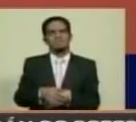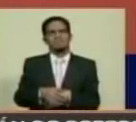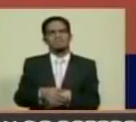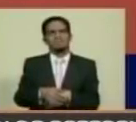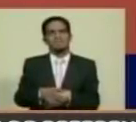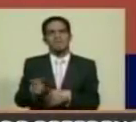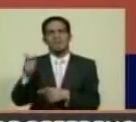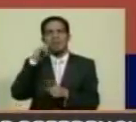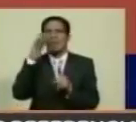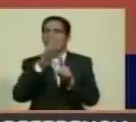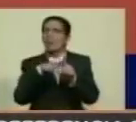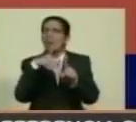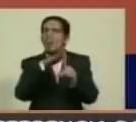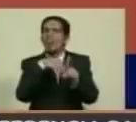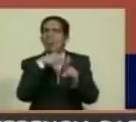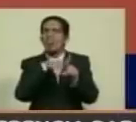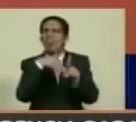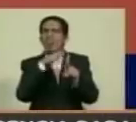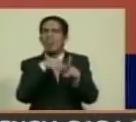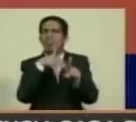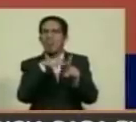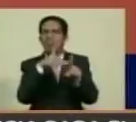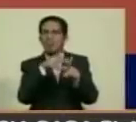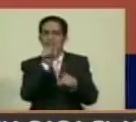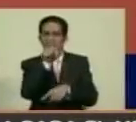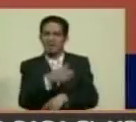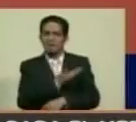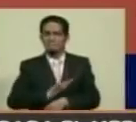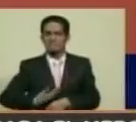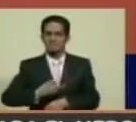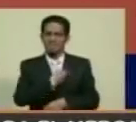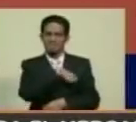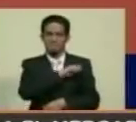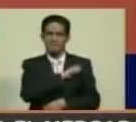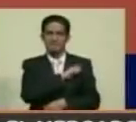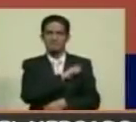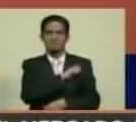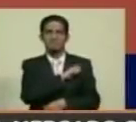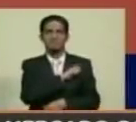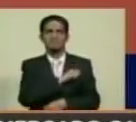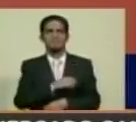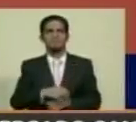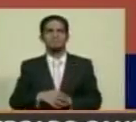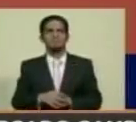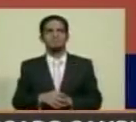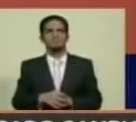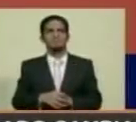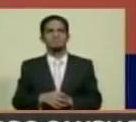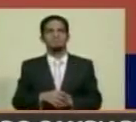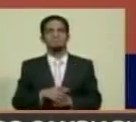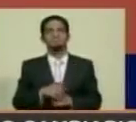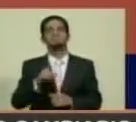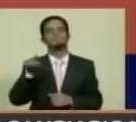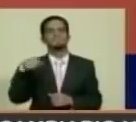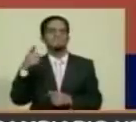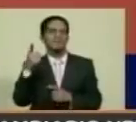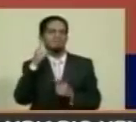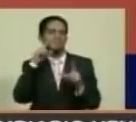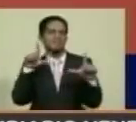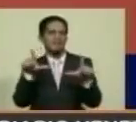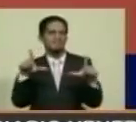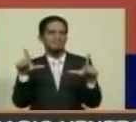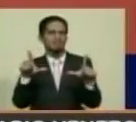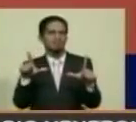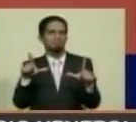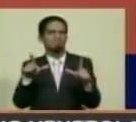lamezuelas con Rodríguez Zapatero, presidente, etcétera. Después declara otras cosas y por supuesto los medios lo amplifican. Se han atrevido